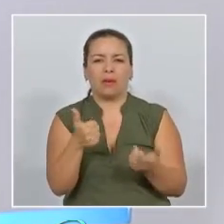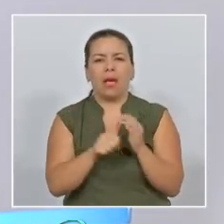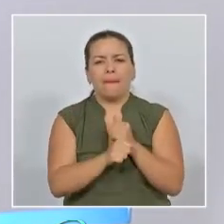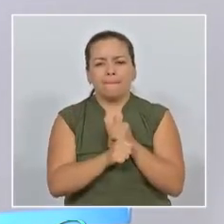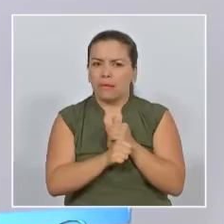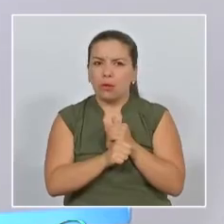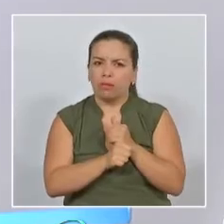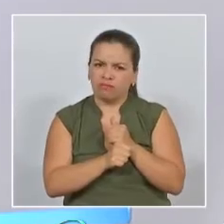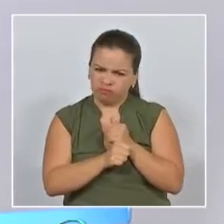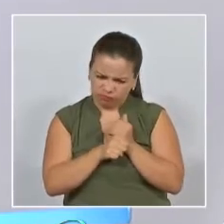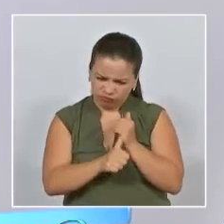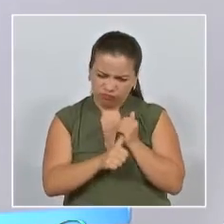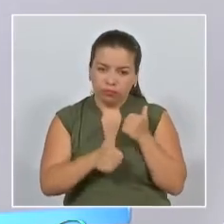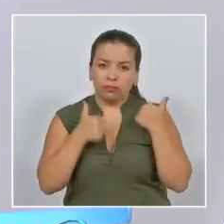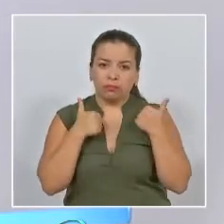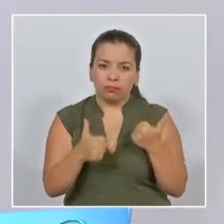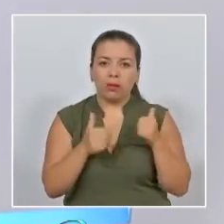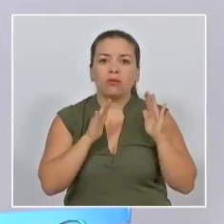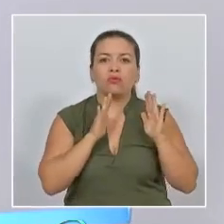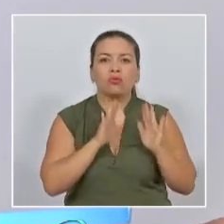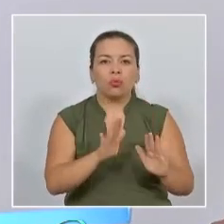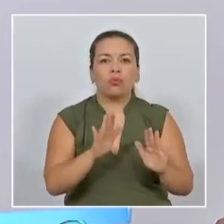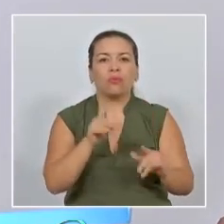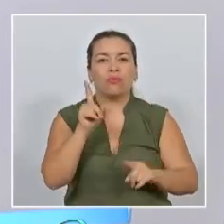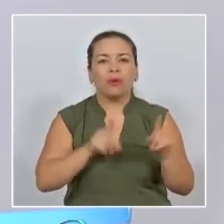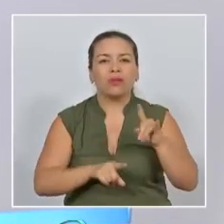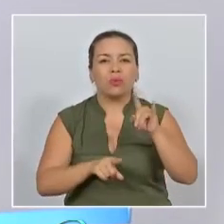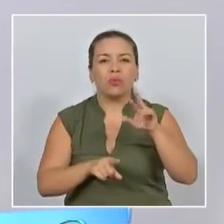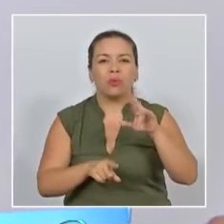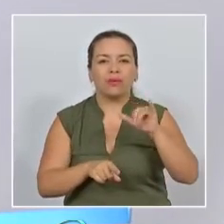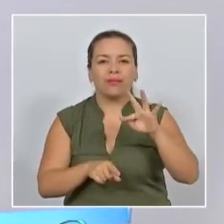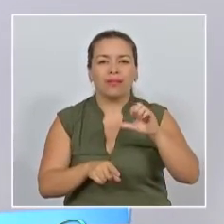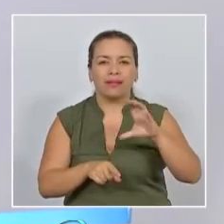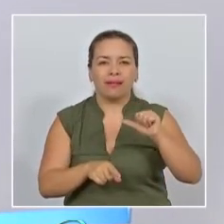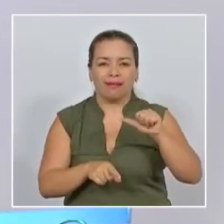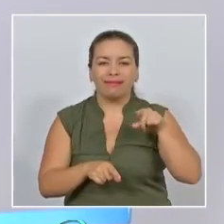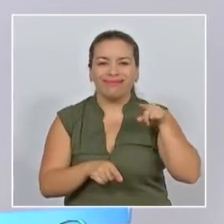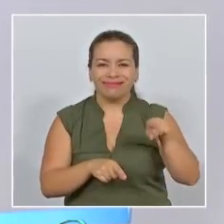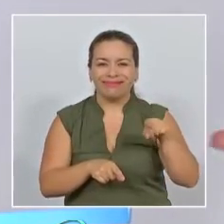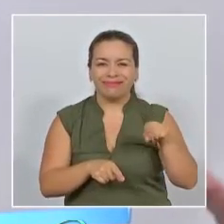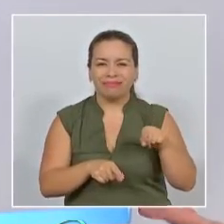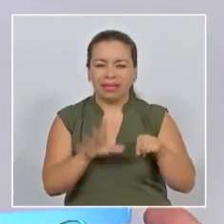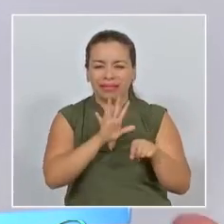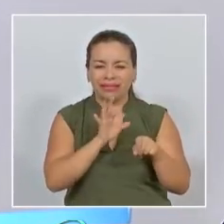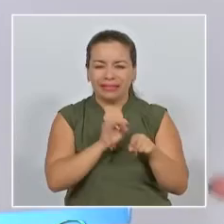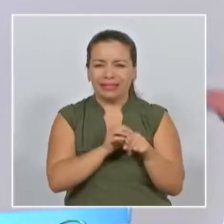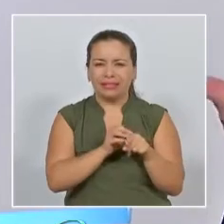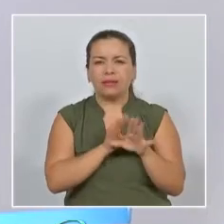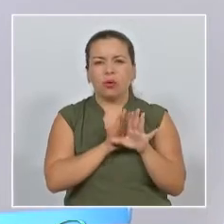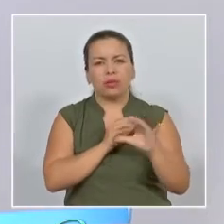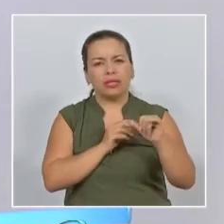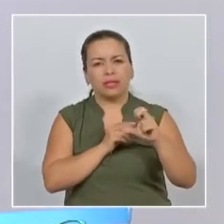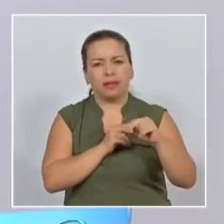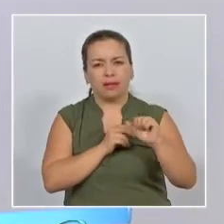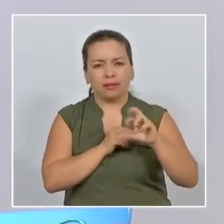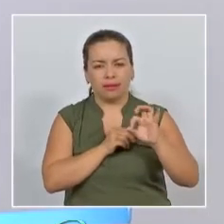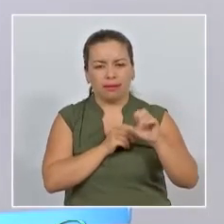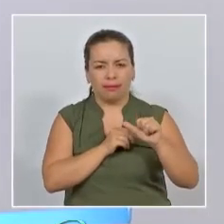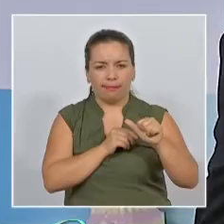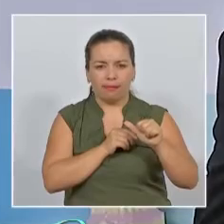estreñimiento, y en estos casos hay un producto que se llama úrtica, por ejemplo, que es para la alergia, que le va a ayudar mucho al paciente, o la echinácea, que sube las